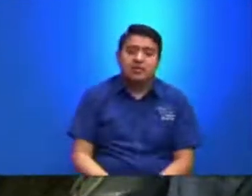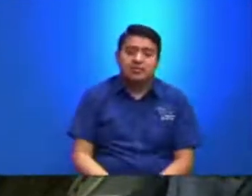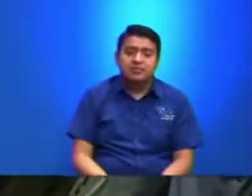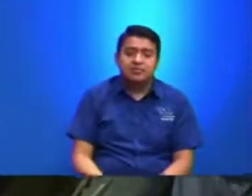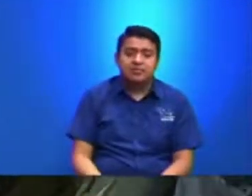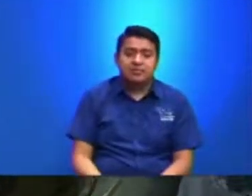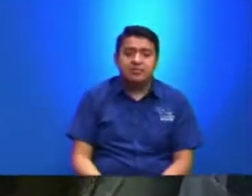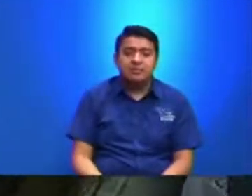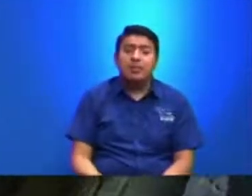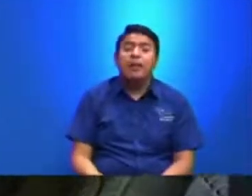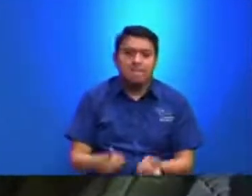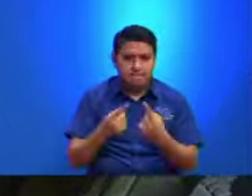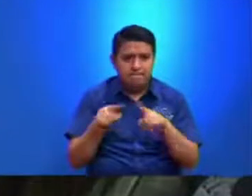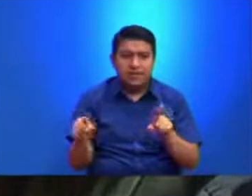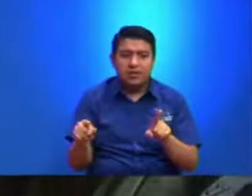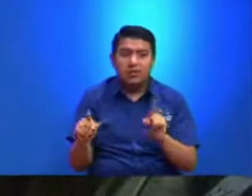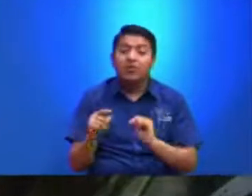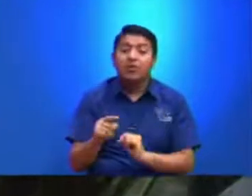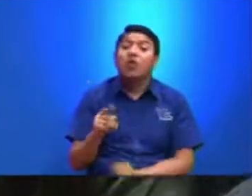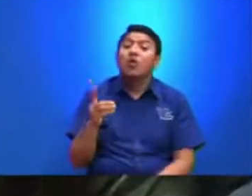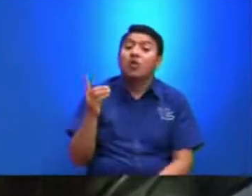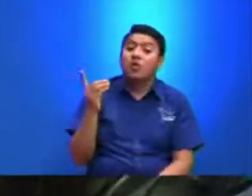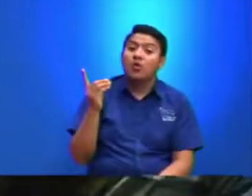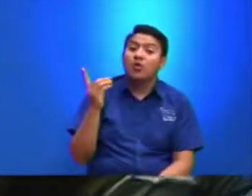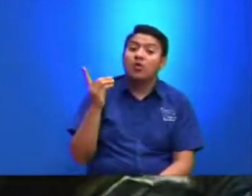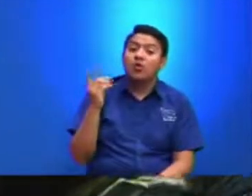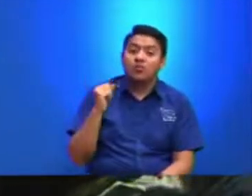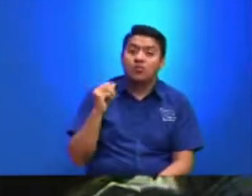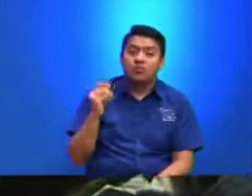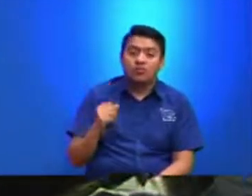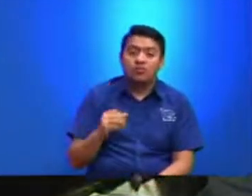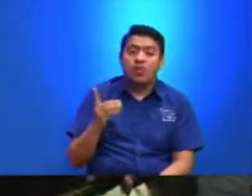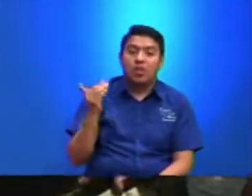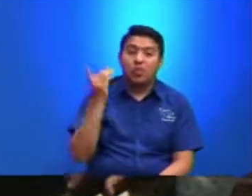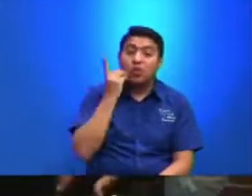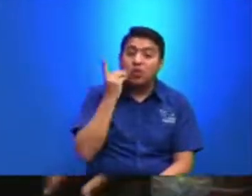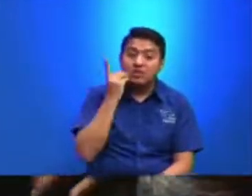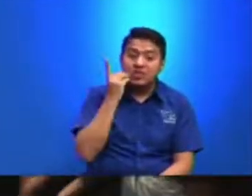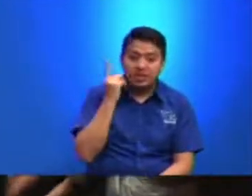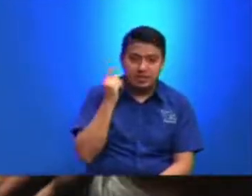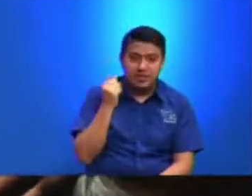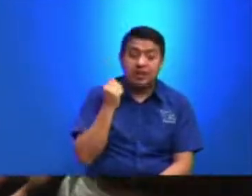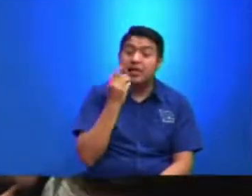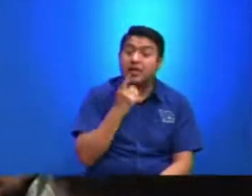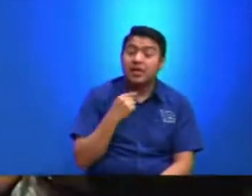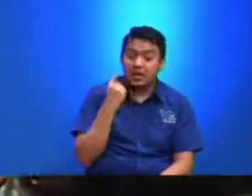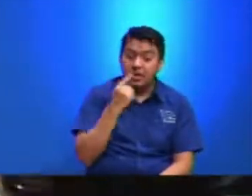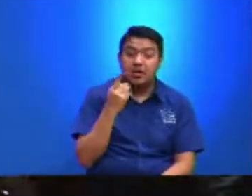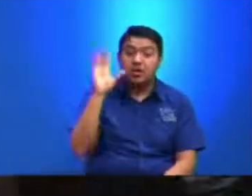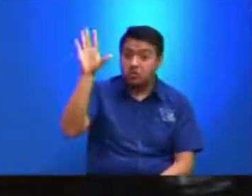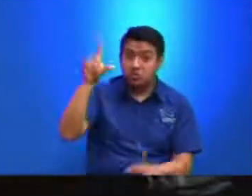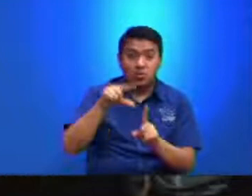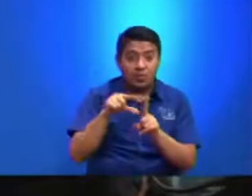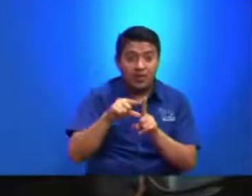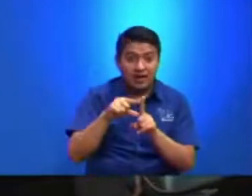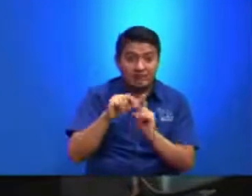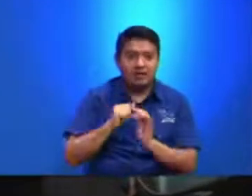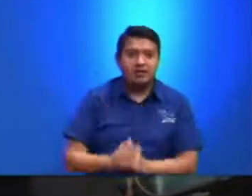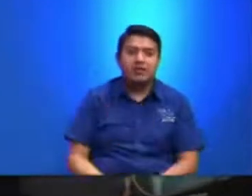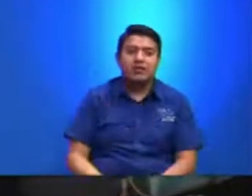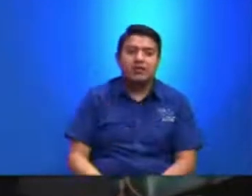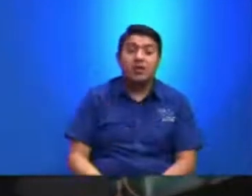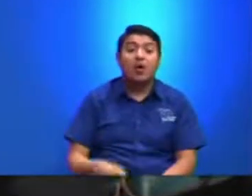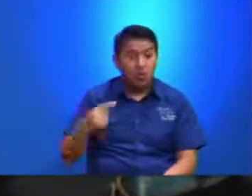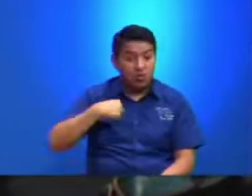profetas, ¿verdad? Pero va a ser dulce en tu boca. Cuando uno le agarra sabor a un rema, un